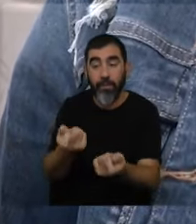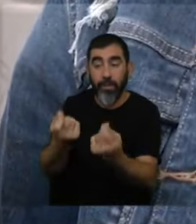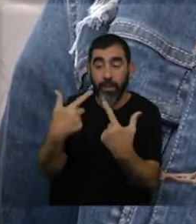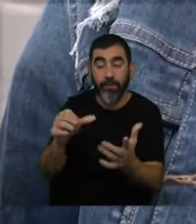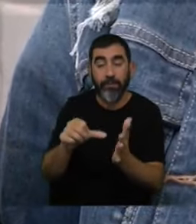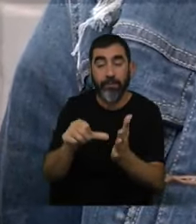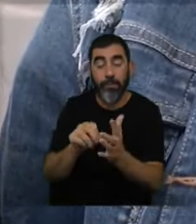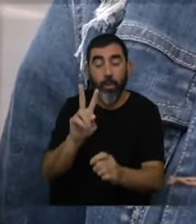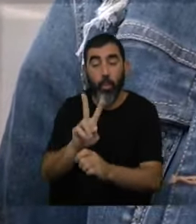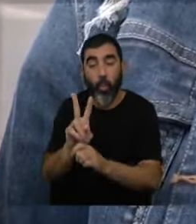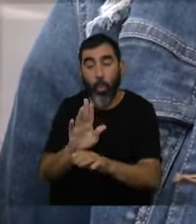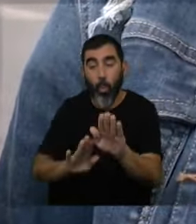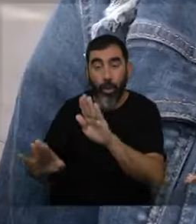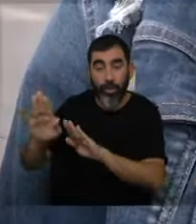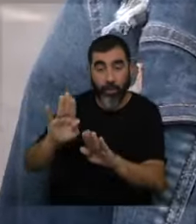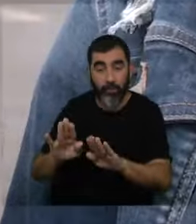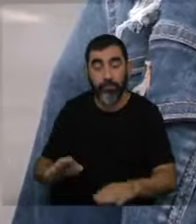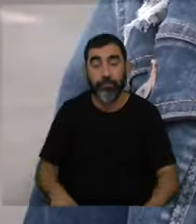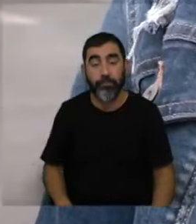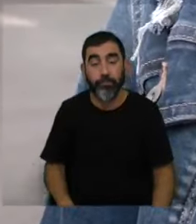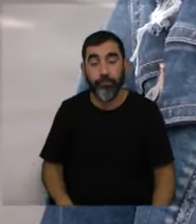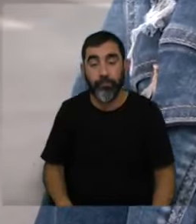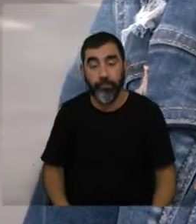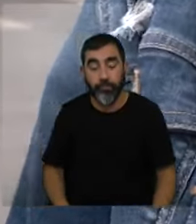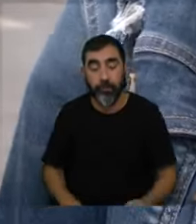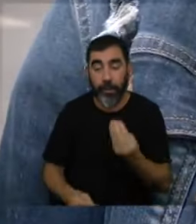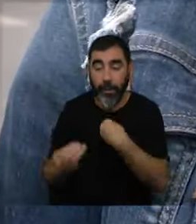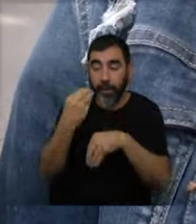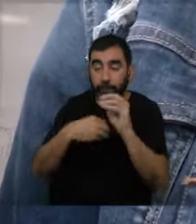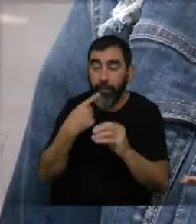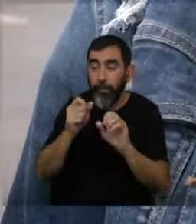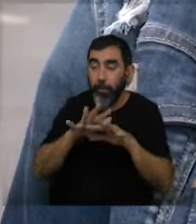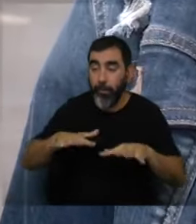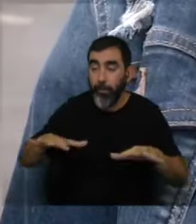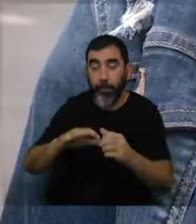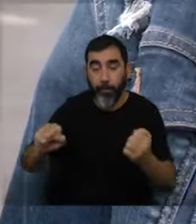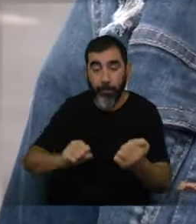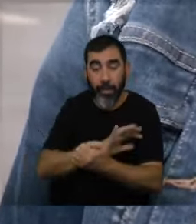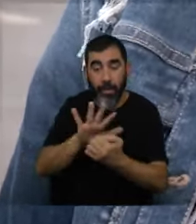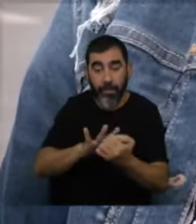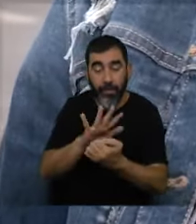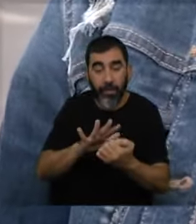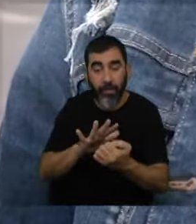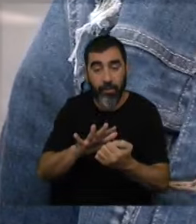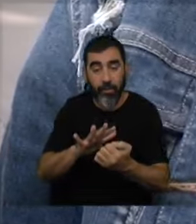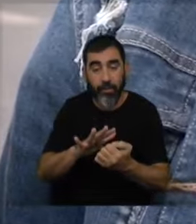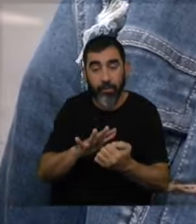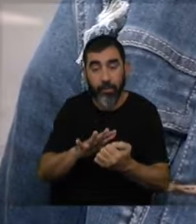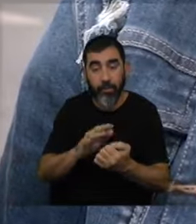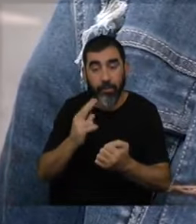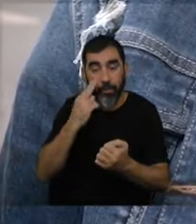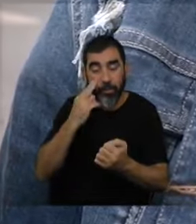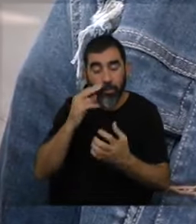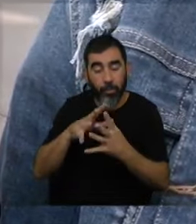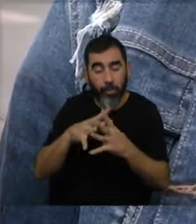el sistema de cuidados e que bueno las excusas son que postpandemia hubo un un un desfasaje